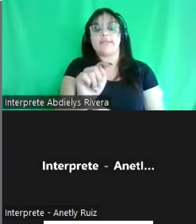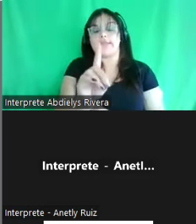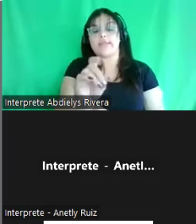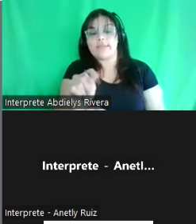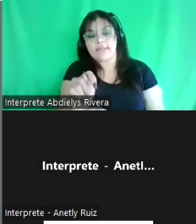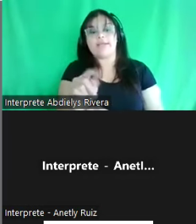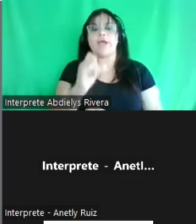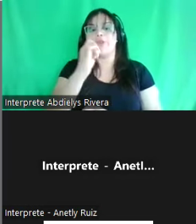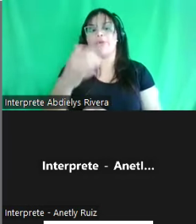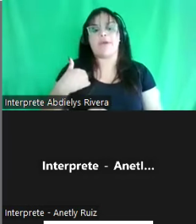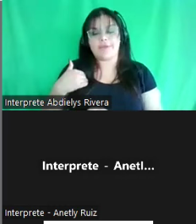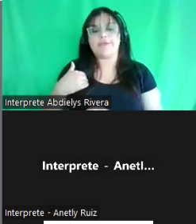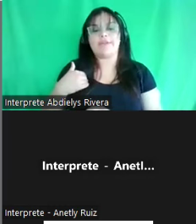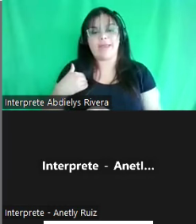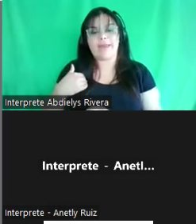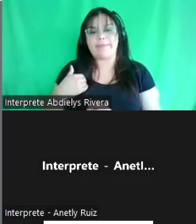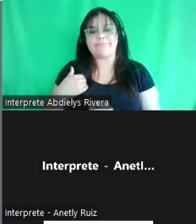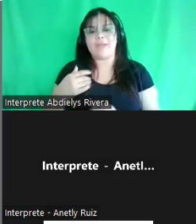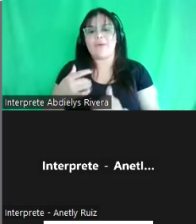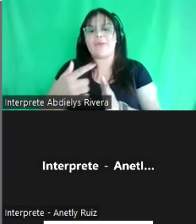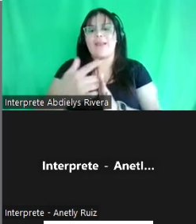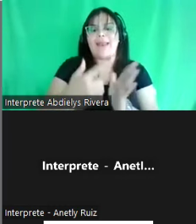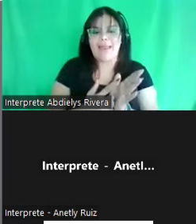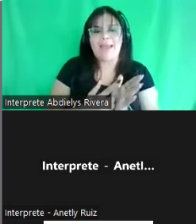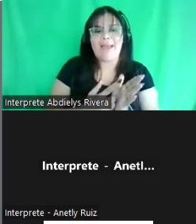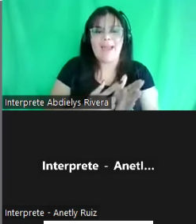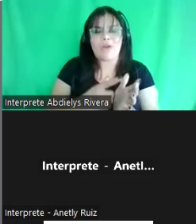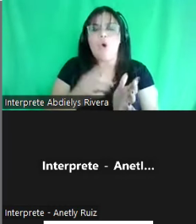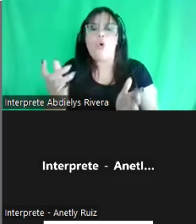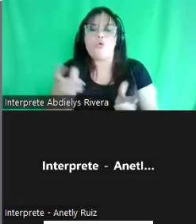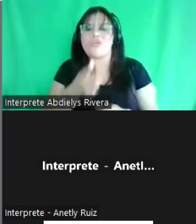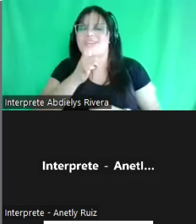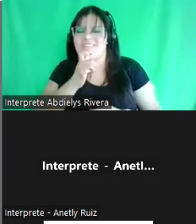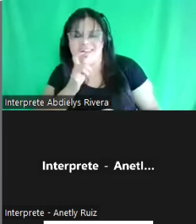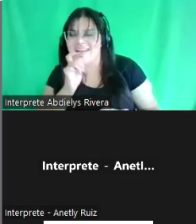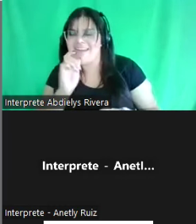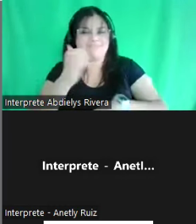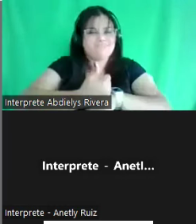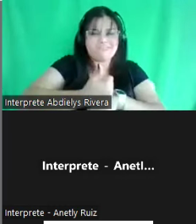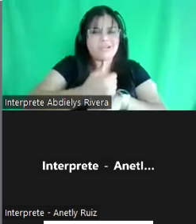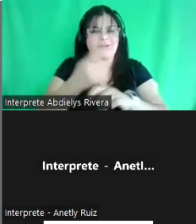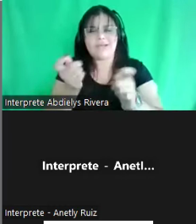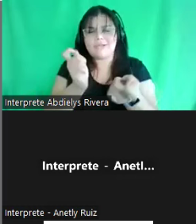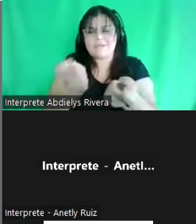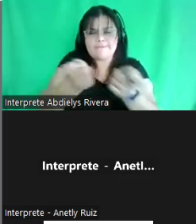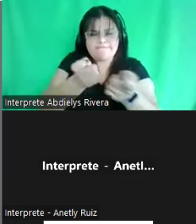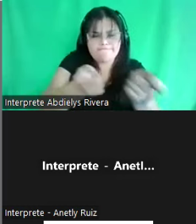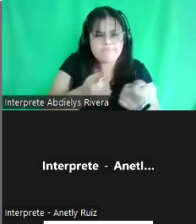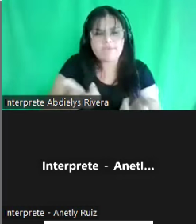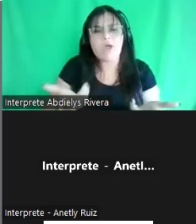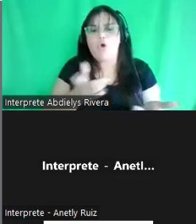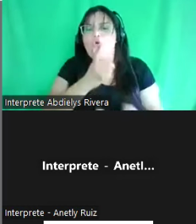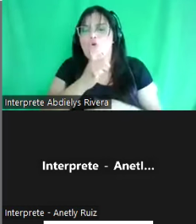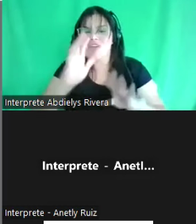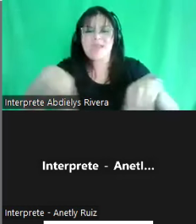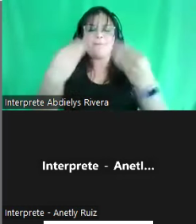sería permisología del Estado, pero no hay un ente como tal, ¿verdad?, que regule el servicio que se provee en las oficinas médicas,